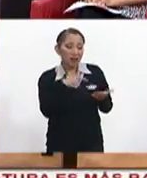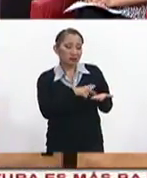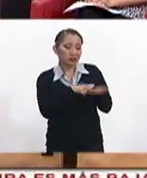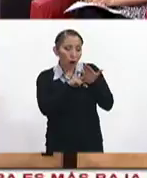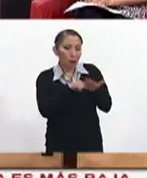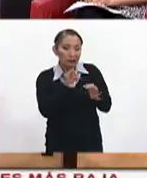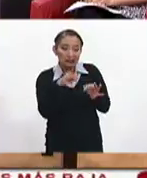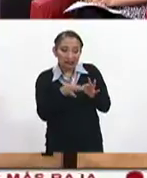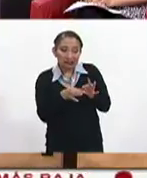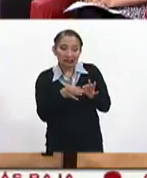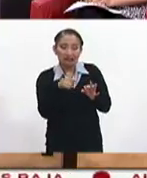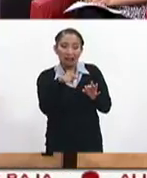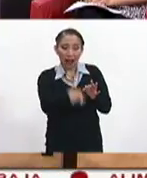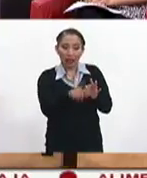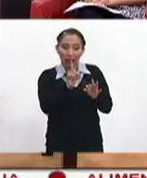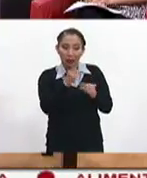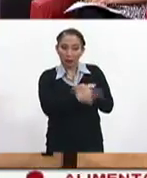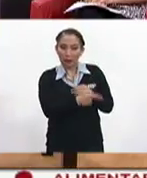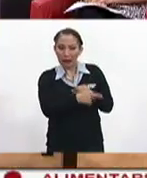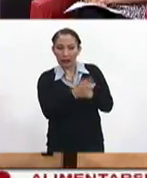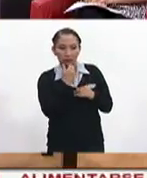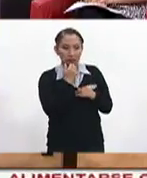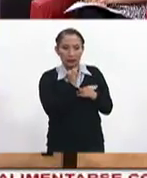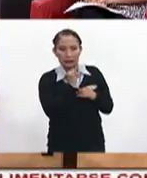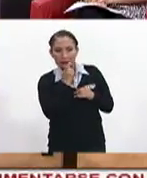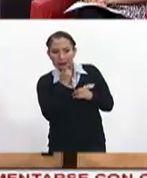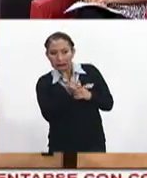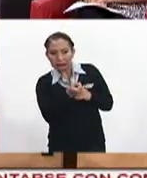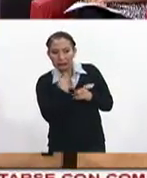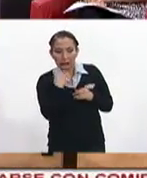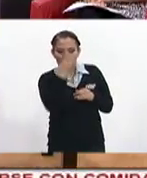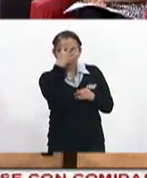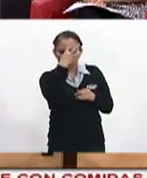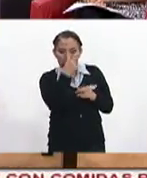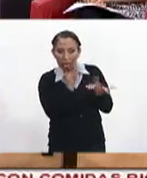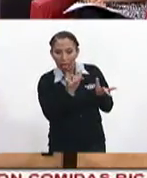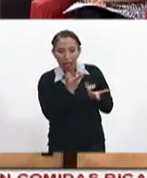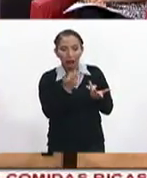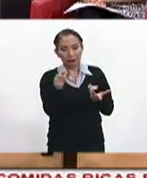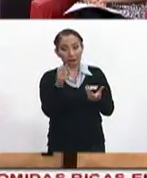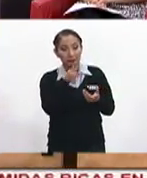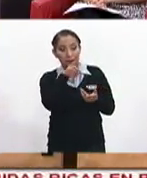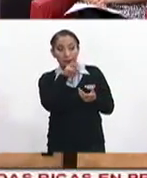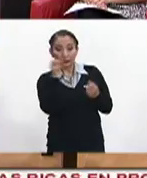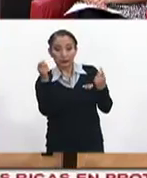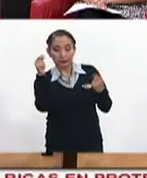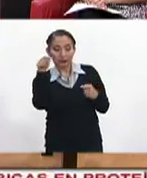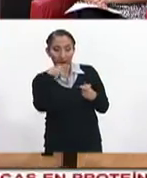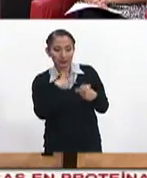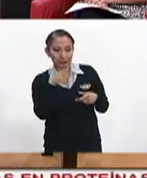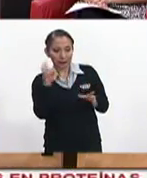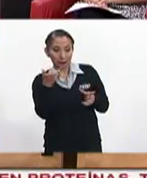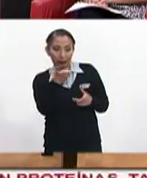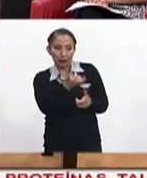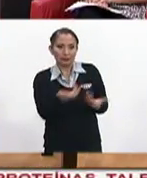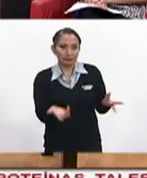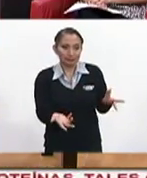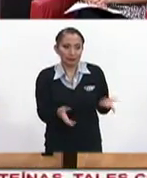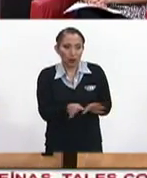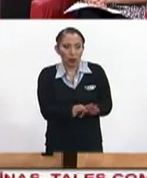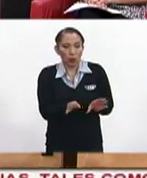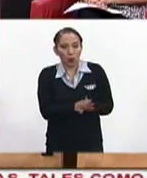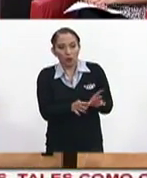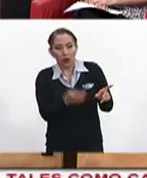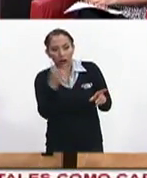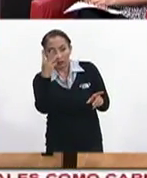indicador más certero del riesgo que muchos otros, ¿no? Pues sí, porque ahí está la preocupación de la gente del dinero, ¿no? Sobre